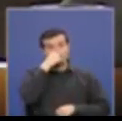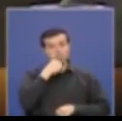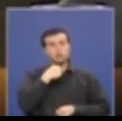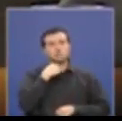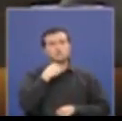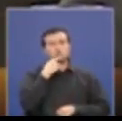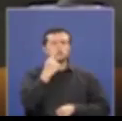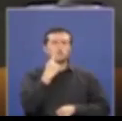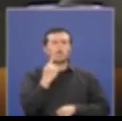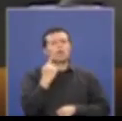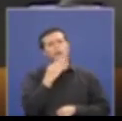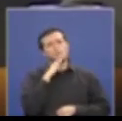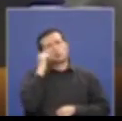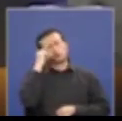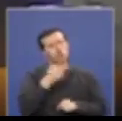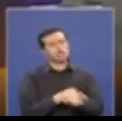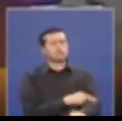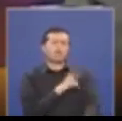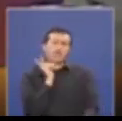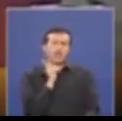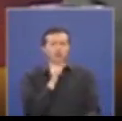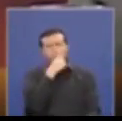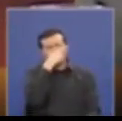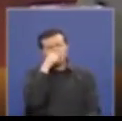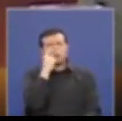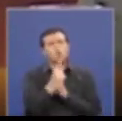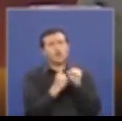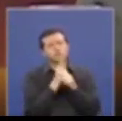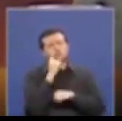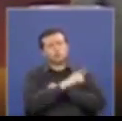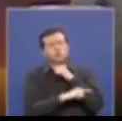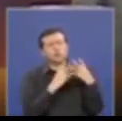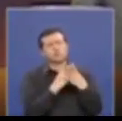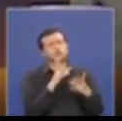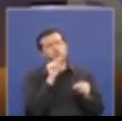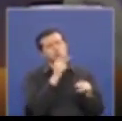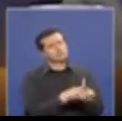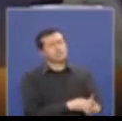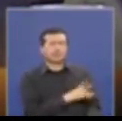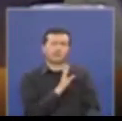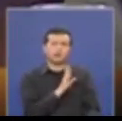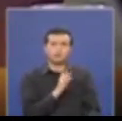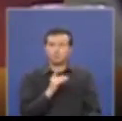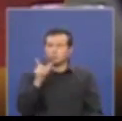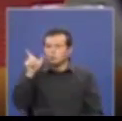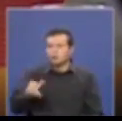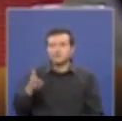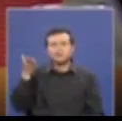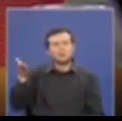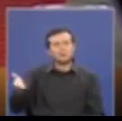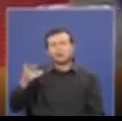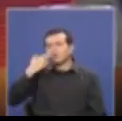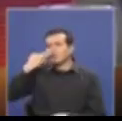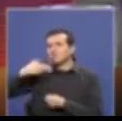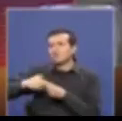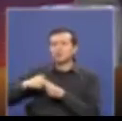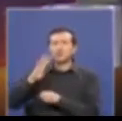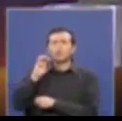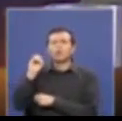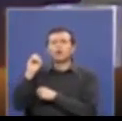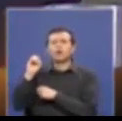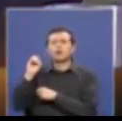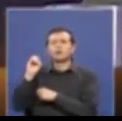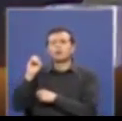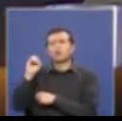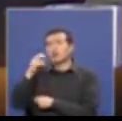criminal porque quería aumentar la pena mínima de 6 meses a 1 año, cuando estaba envenenando a nuestros jóvenes. Pero un ciudadano que por 40 galones tenga pena mínima de 5 años,